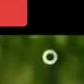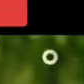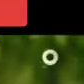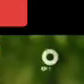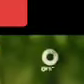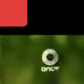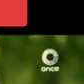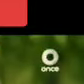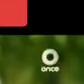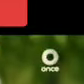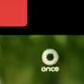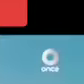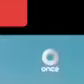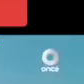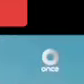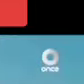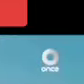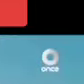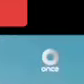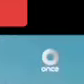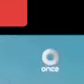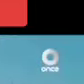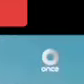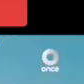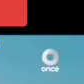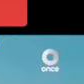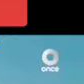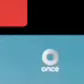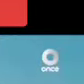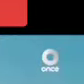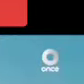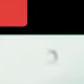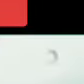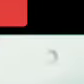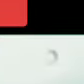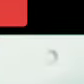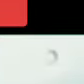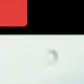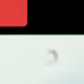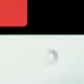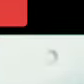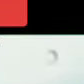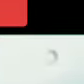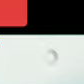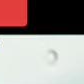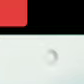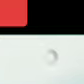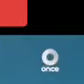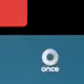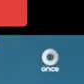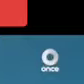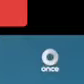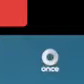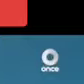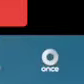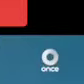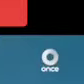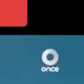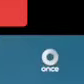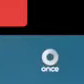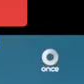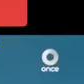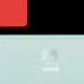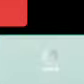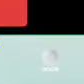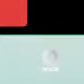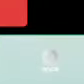Salinas. El 11 realizó un recorrido por el Istmo de Oaxaca en 4 de los municipios donde se erigen los gigantes